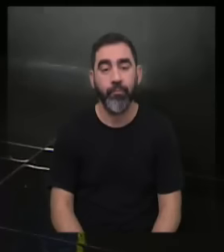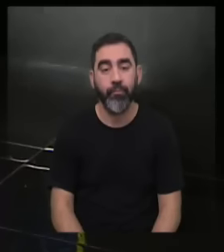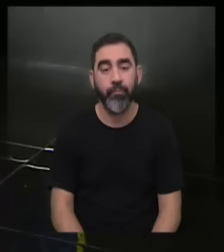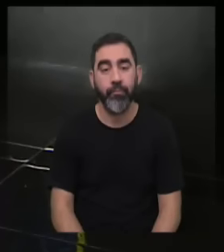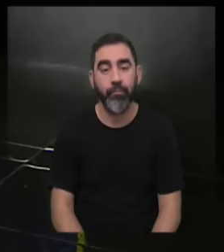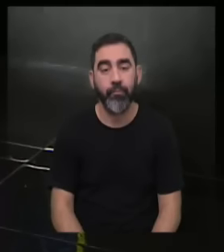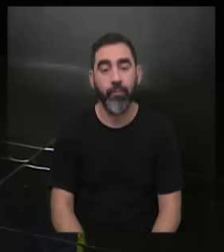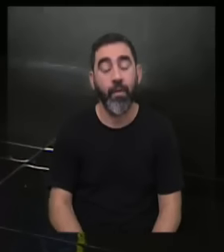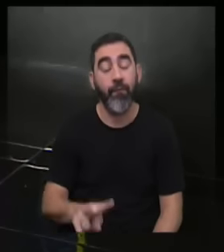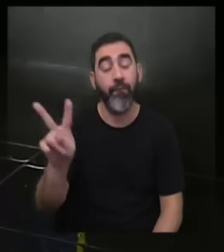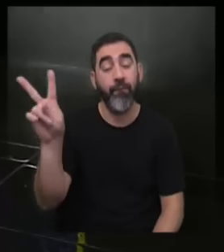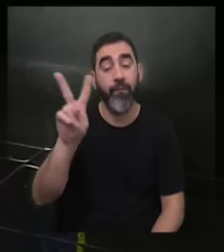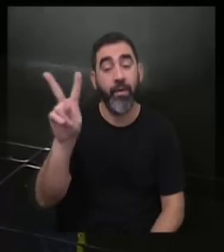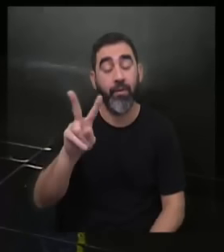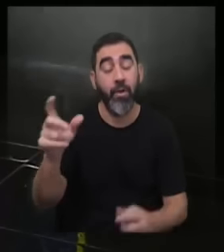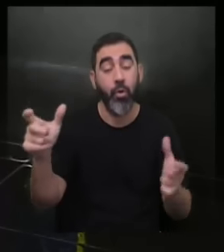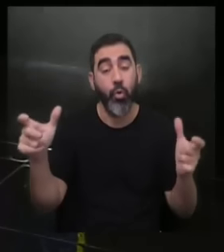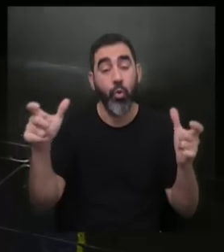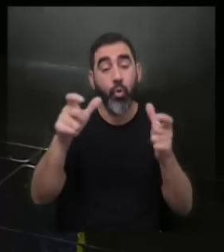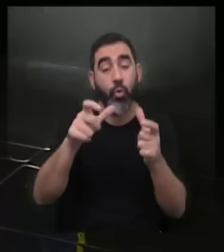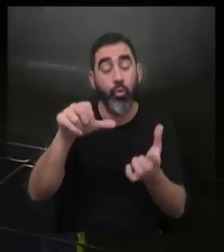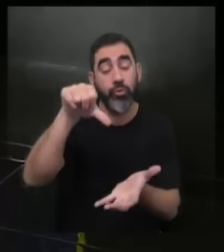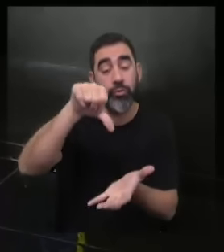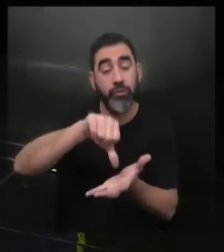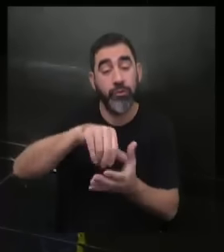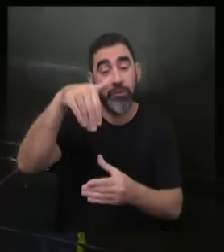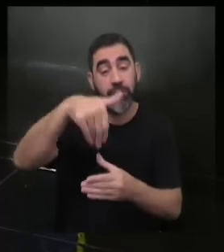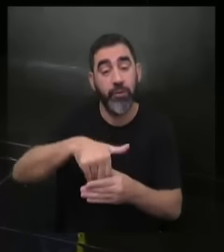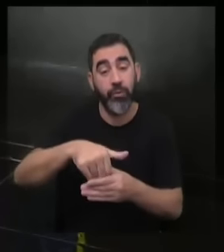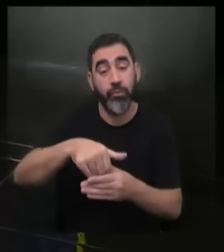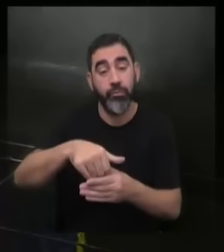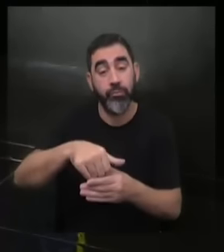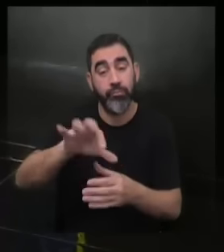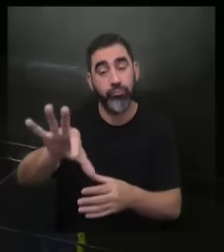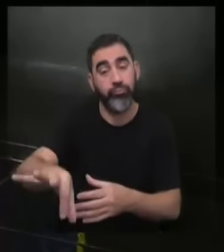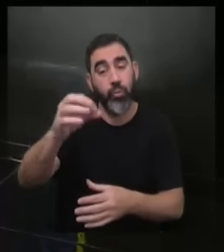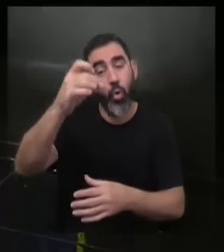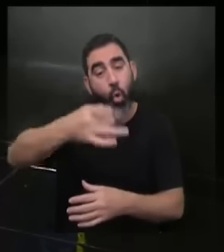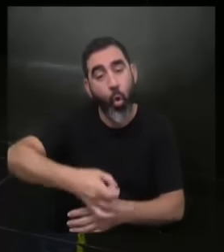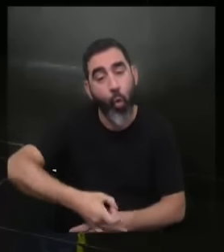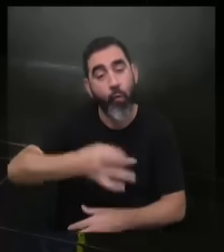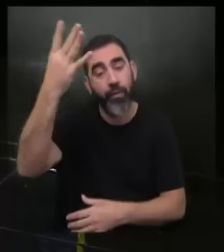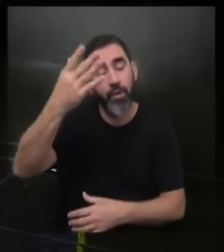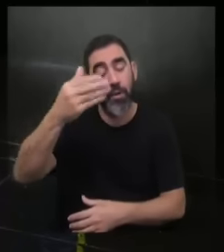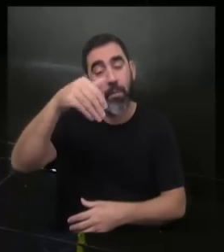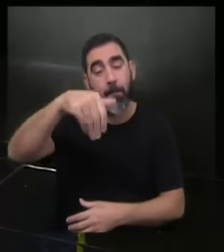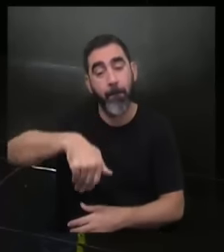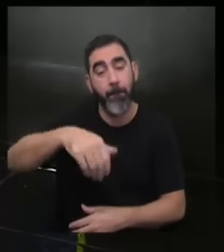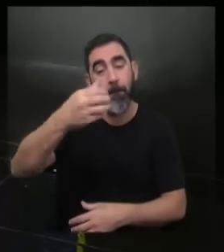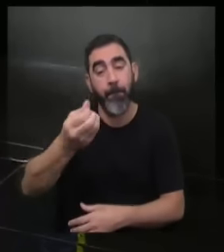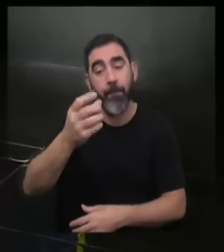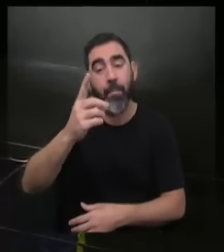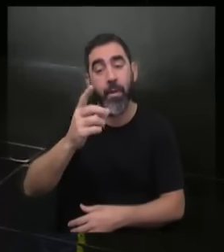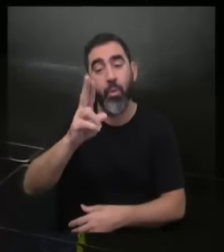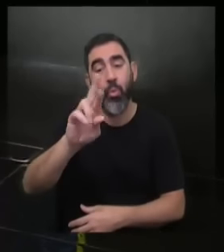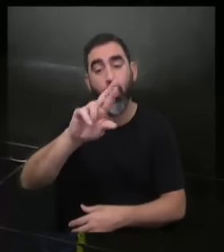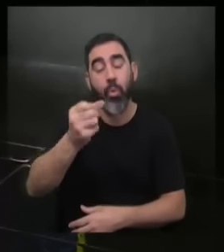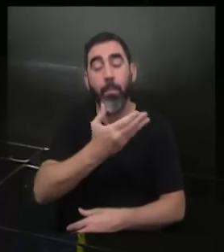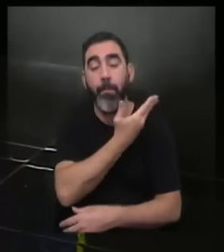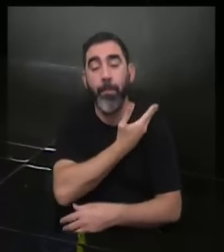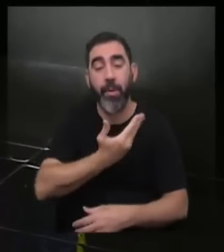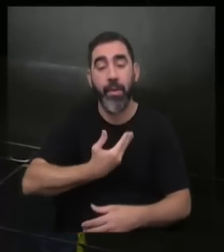Mientras tanto en Venezuela el Consejo Nacional electoral ha proclamado de manera oficial a maduro Nicolás Maduro presidente